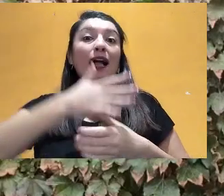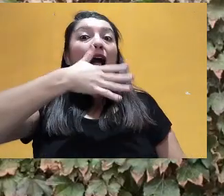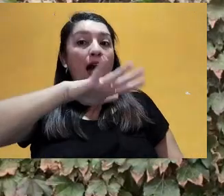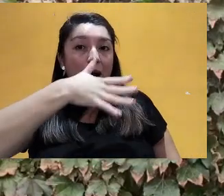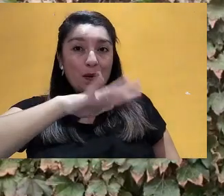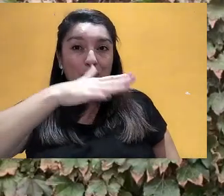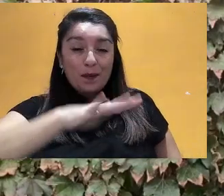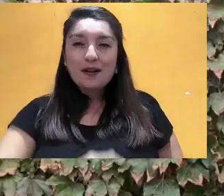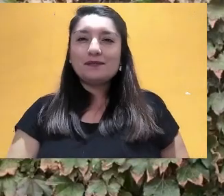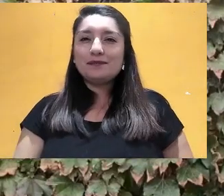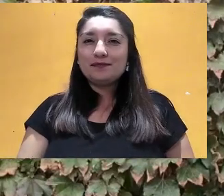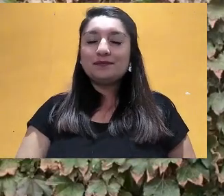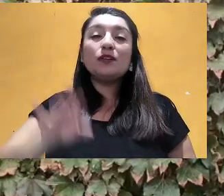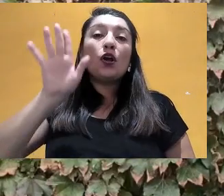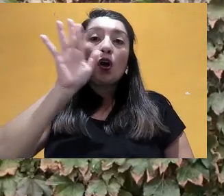Agua.